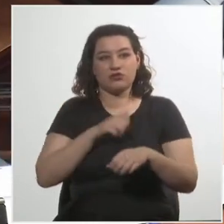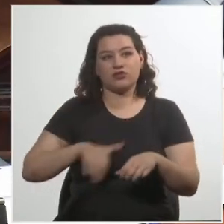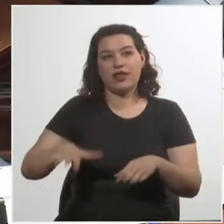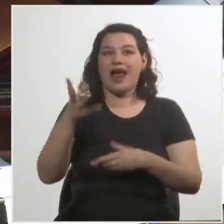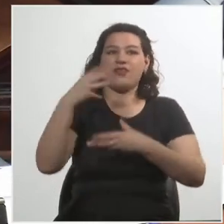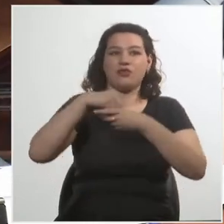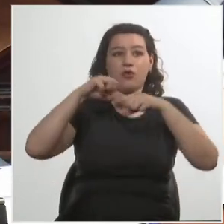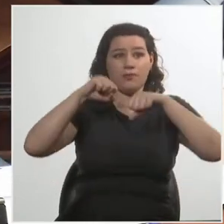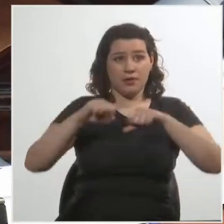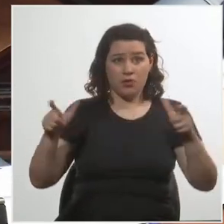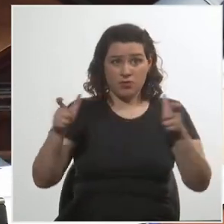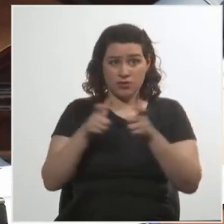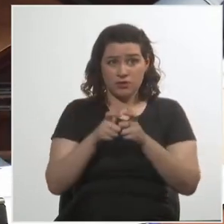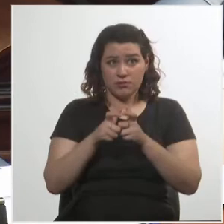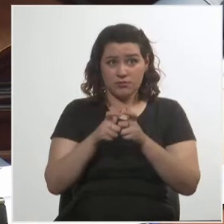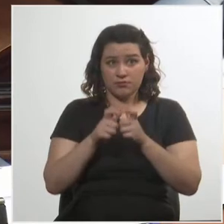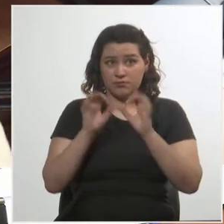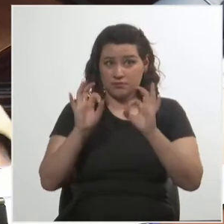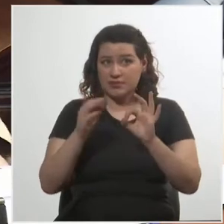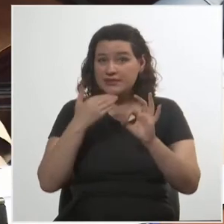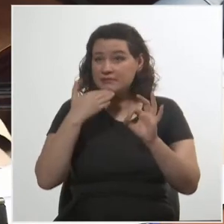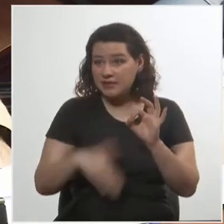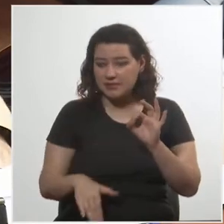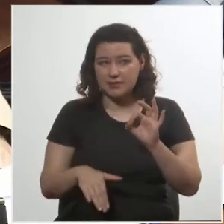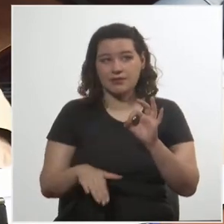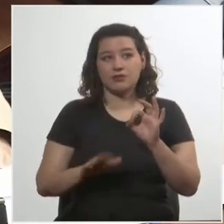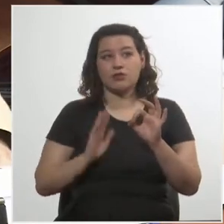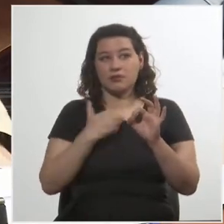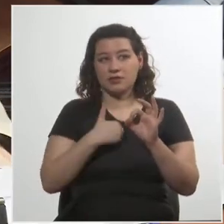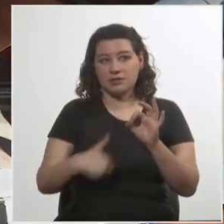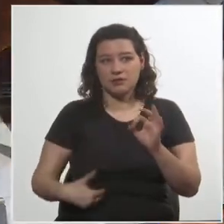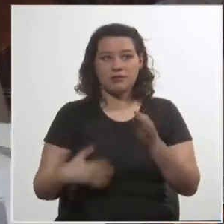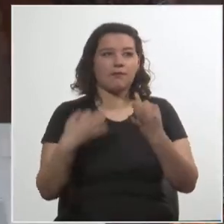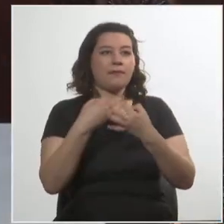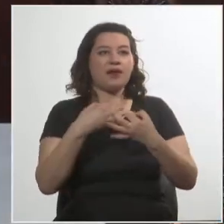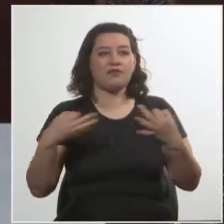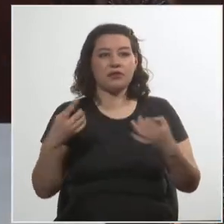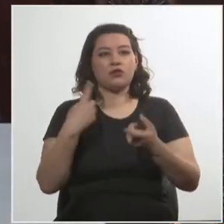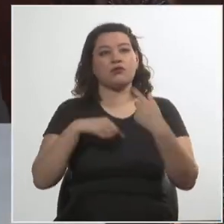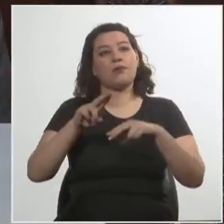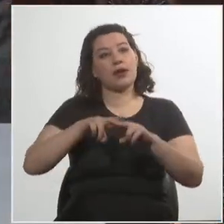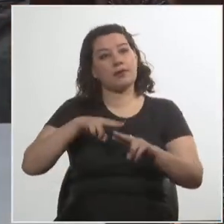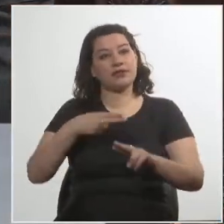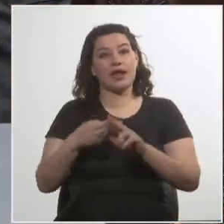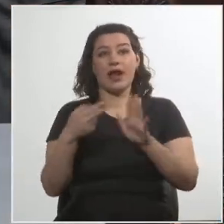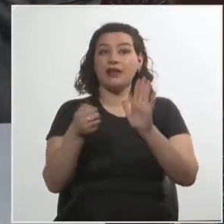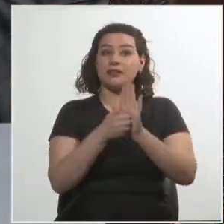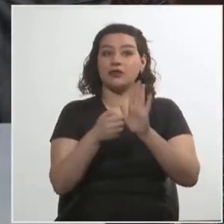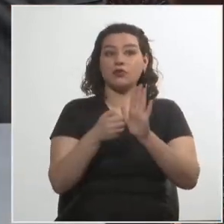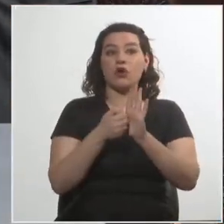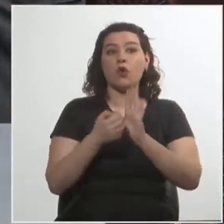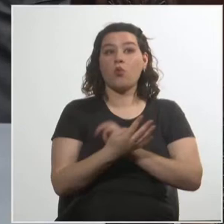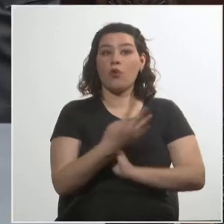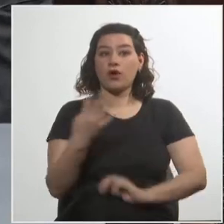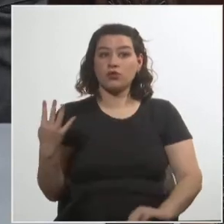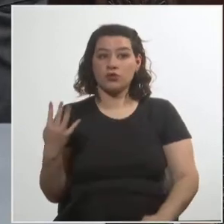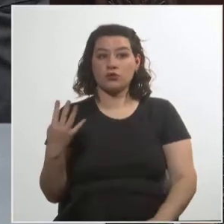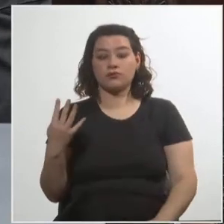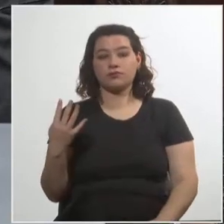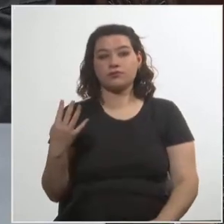la comisión está copiados perfecto entonces Vamos a repasar el artículo cuarto